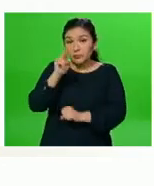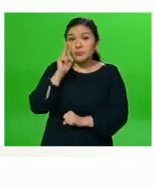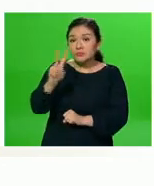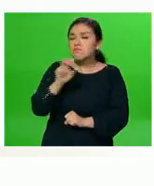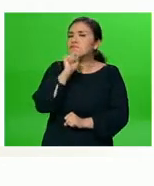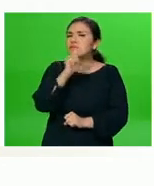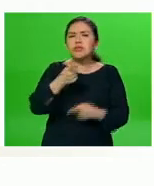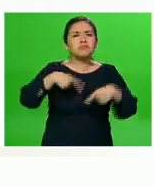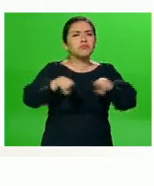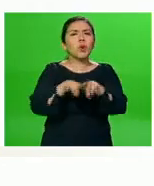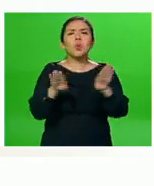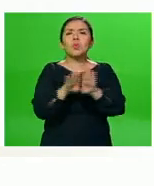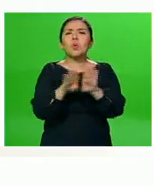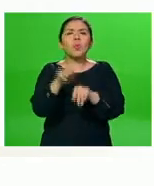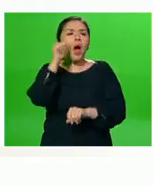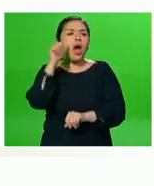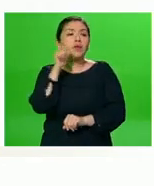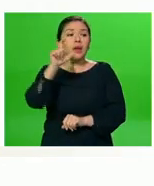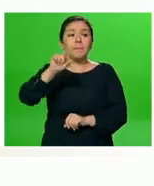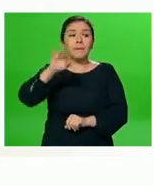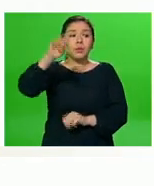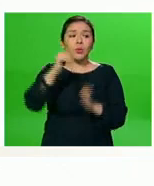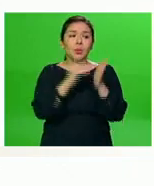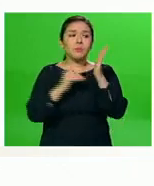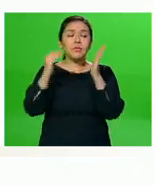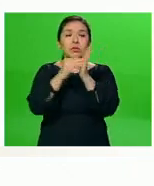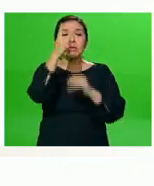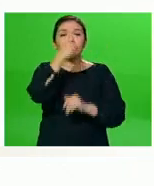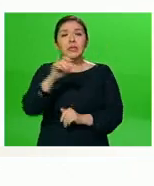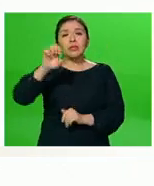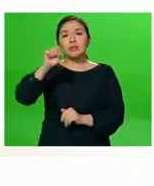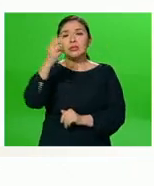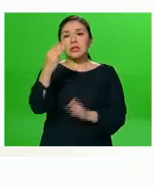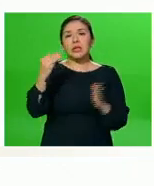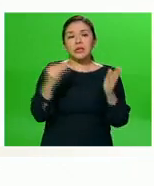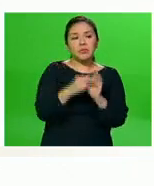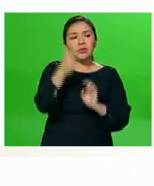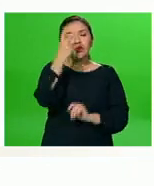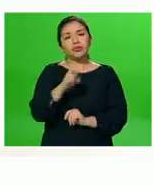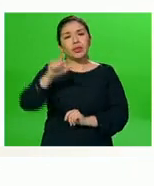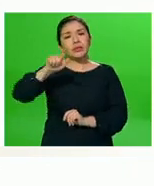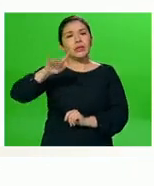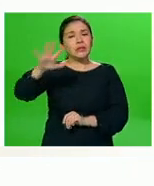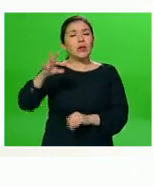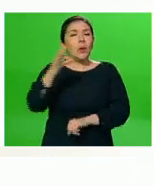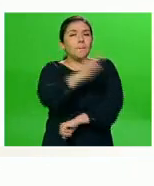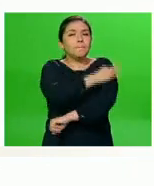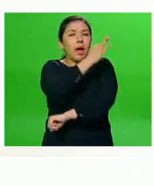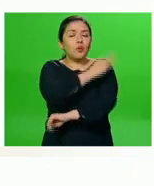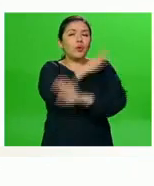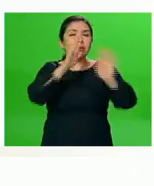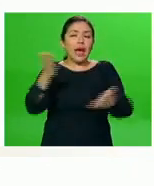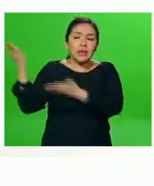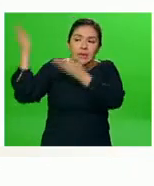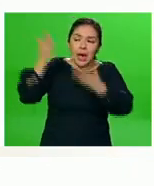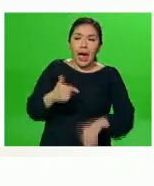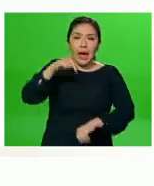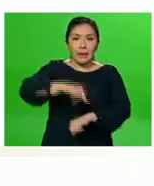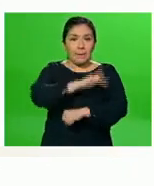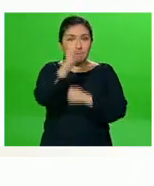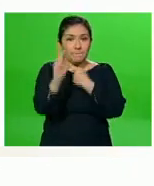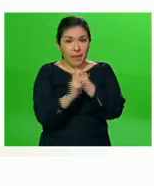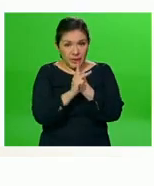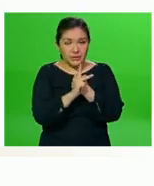con el dato de 29 millones 163 mil 275 dosis arribadas al país también desde el pasado